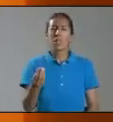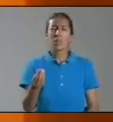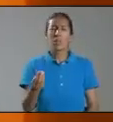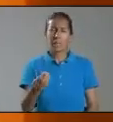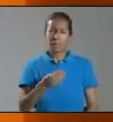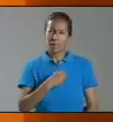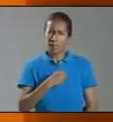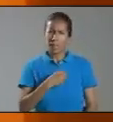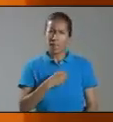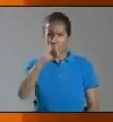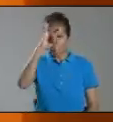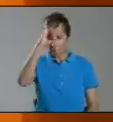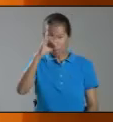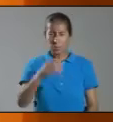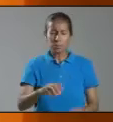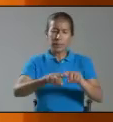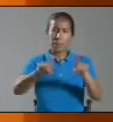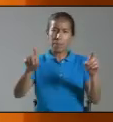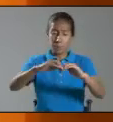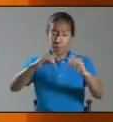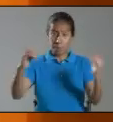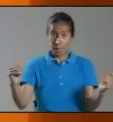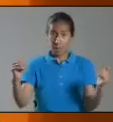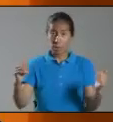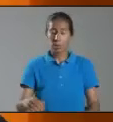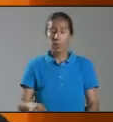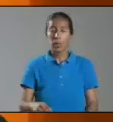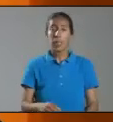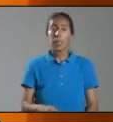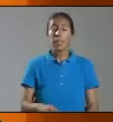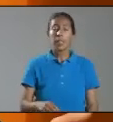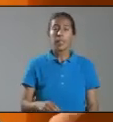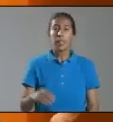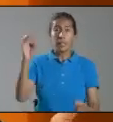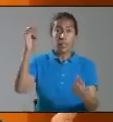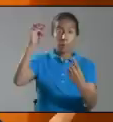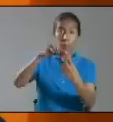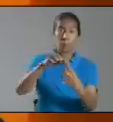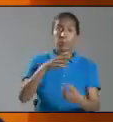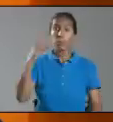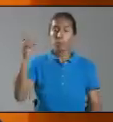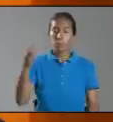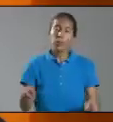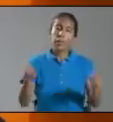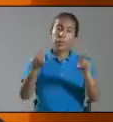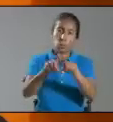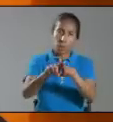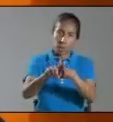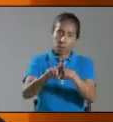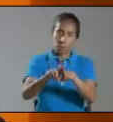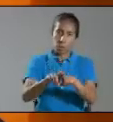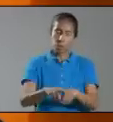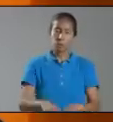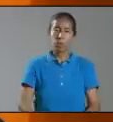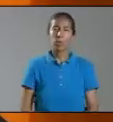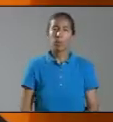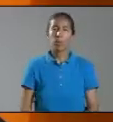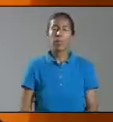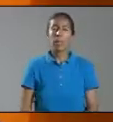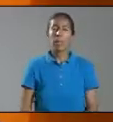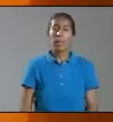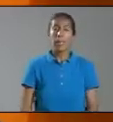¿Cuál es el propósito de Dios? Unir. ¿Cómo se hace para unir? El factor de cohesión se llama